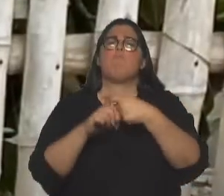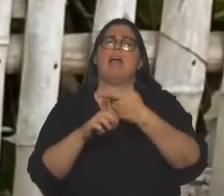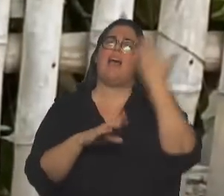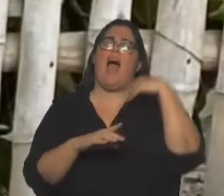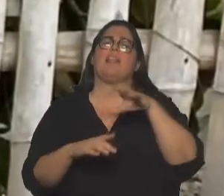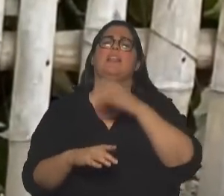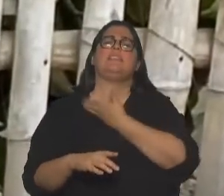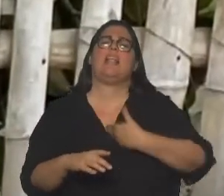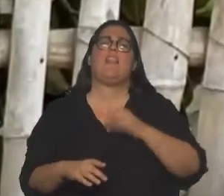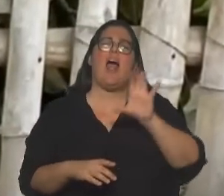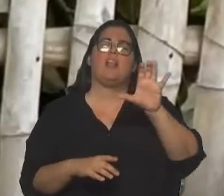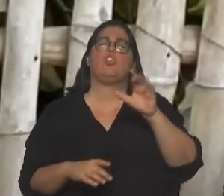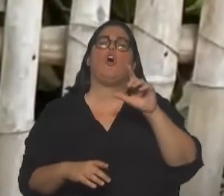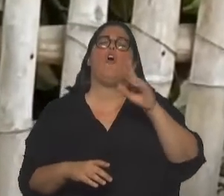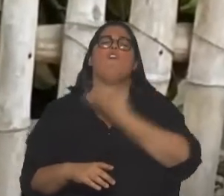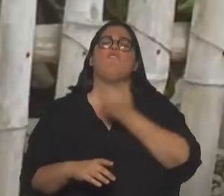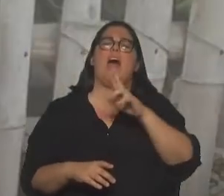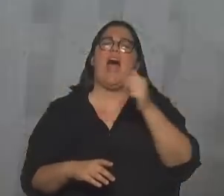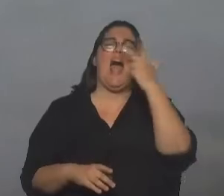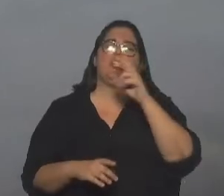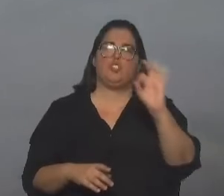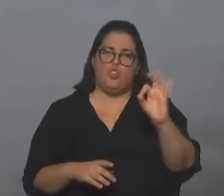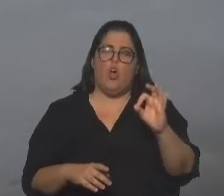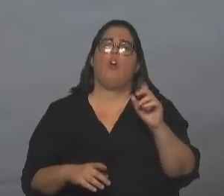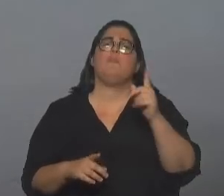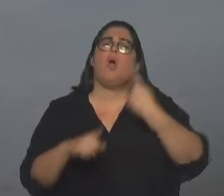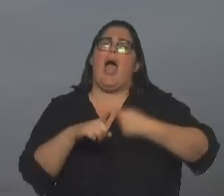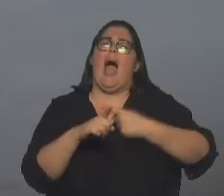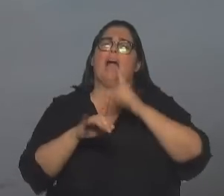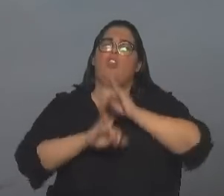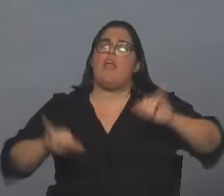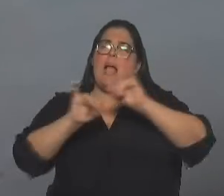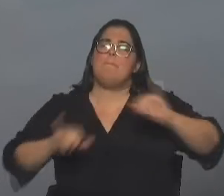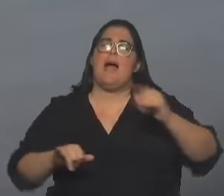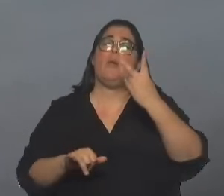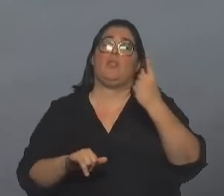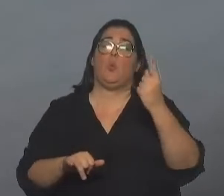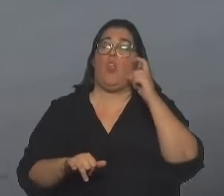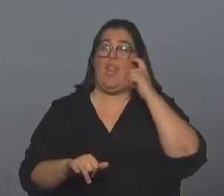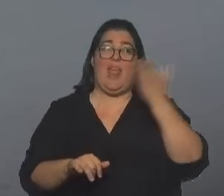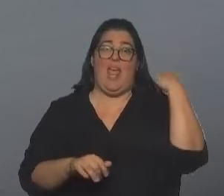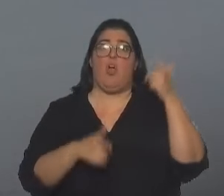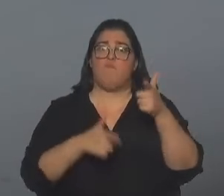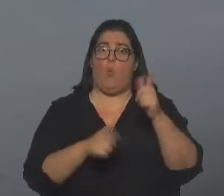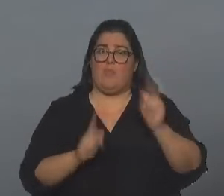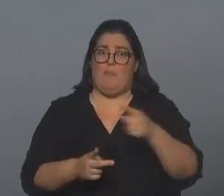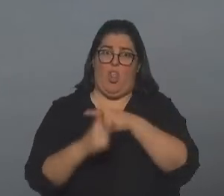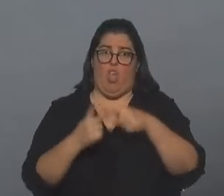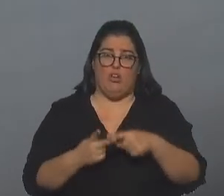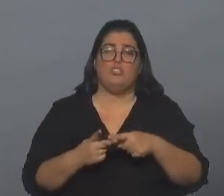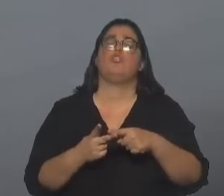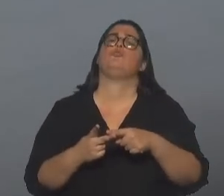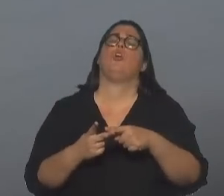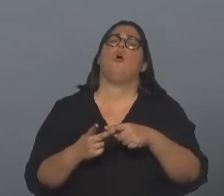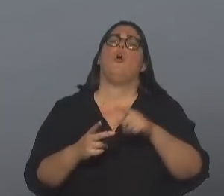alcalde de Salinas, Julio César Faracio, baleado durante un acto de campaña el 21 de enero. Pero la violencia no solo se expresa